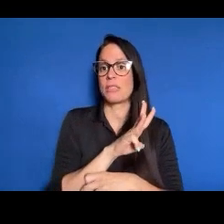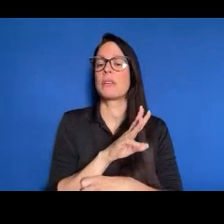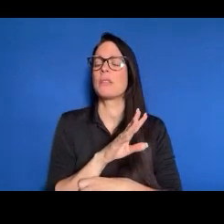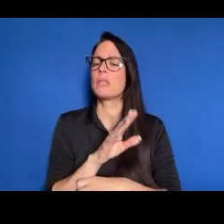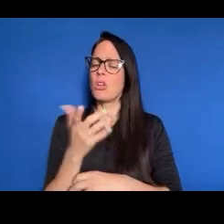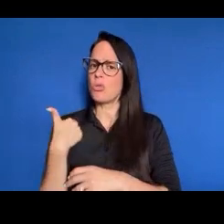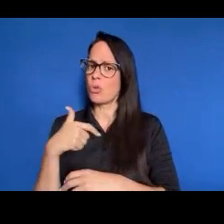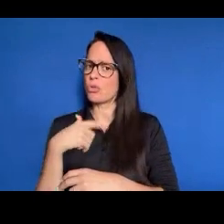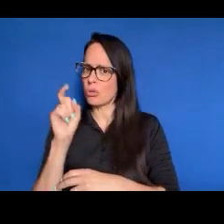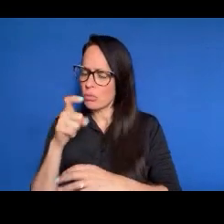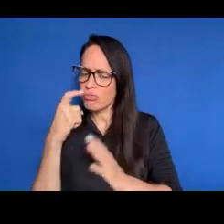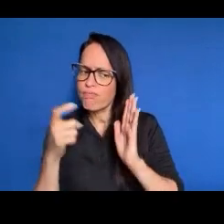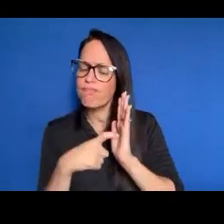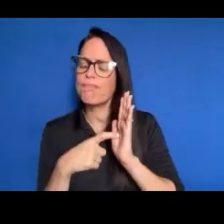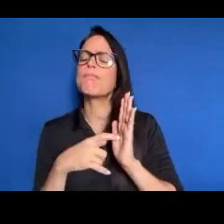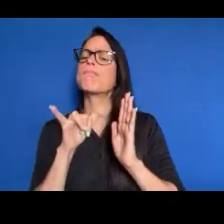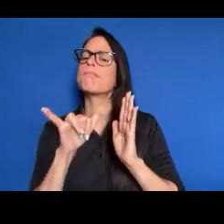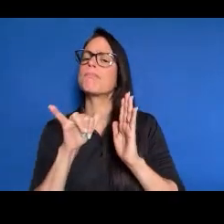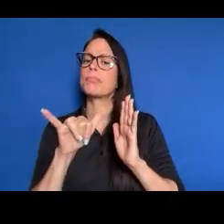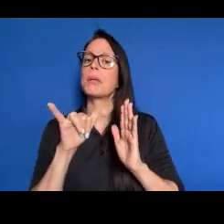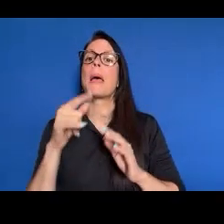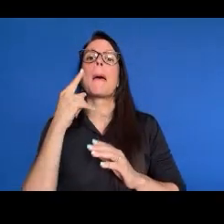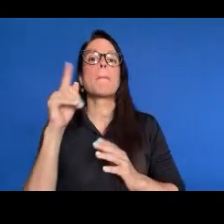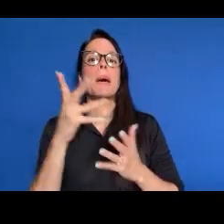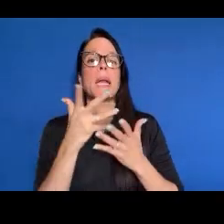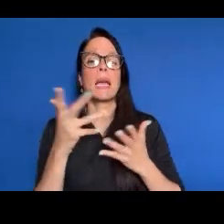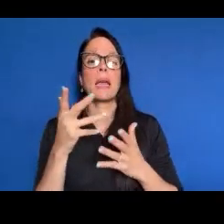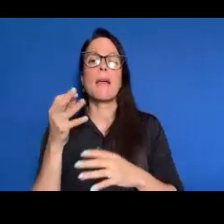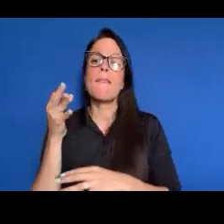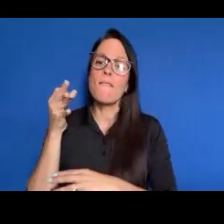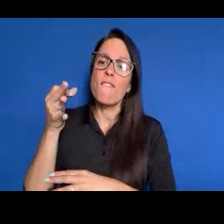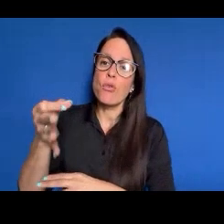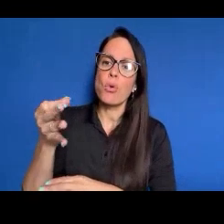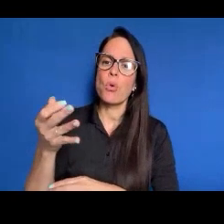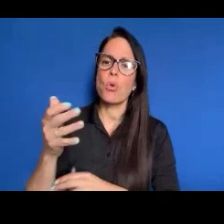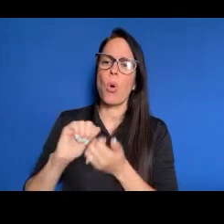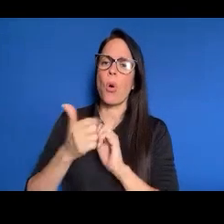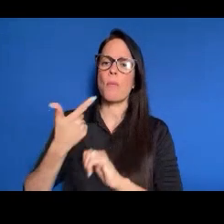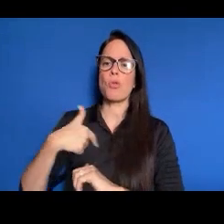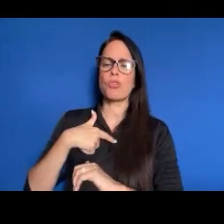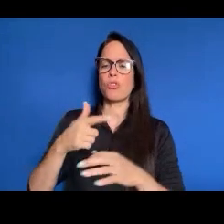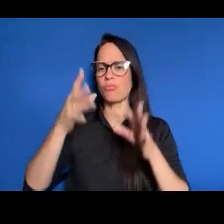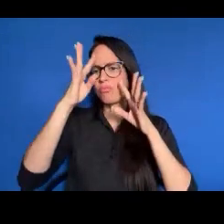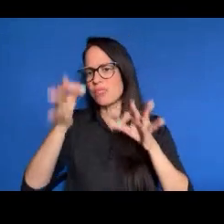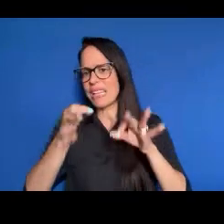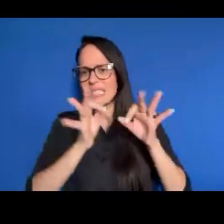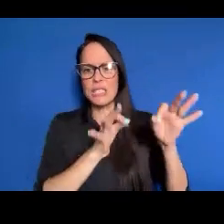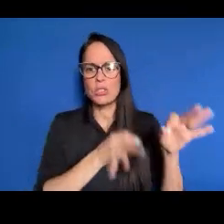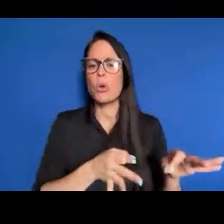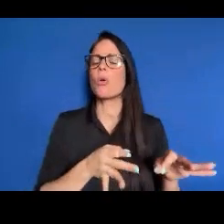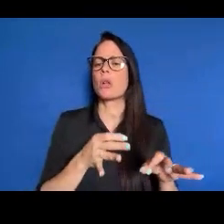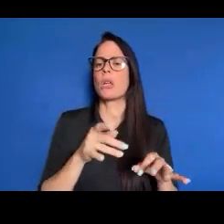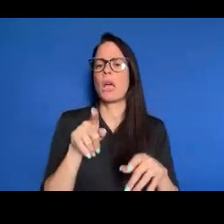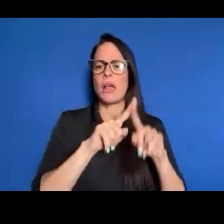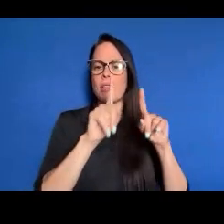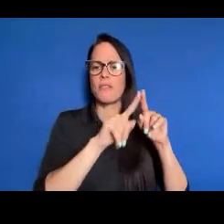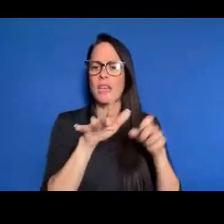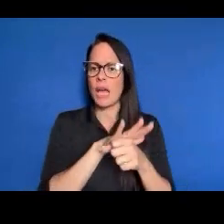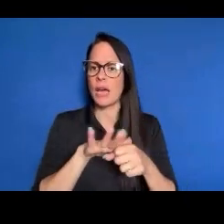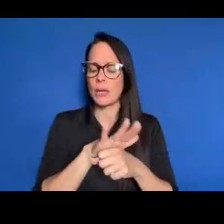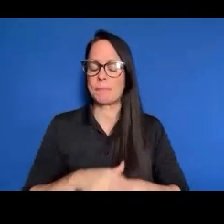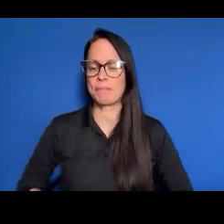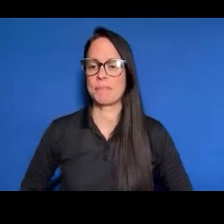variable, para en un futuro cómo se van a tomar esas decisiones con relación a cuáles son los municipios que quedan descubiertos. Claro, sí. Y también ahí, ¿verdad? Yendo a